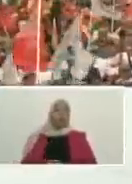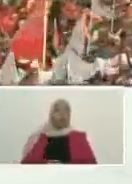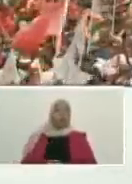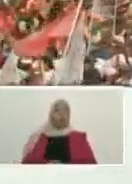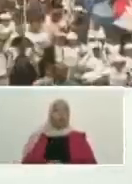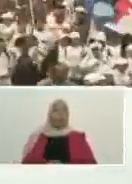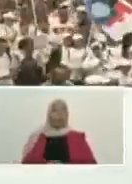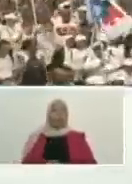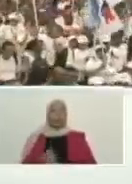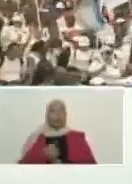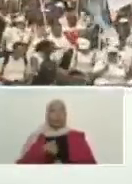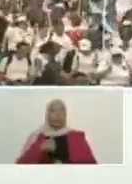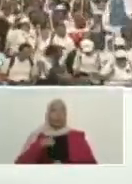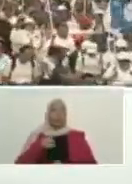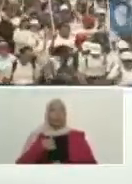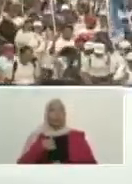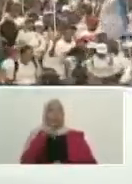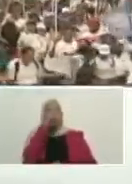Yo tenía apenas